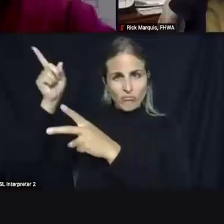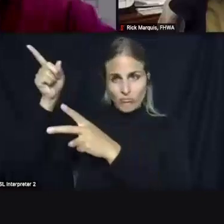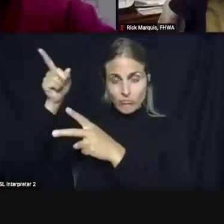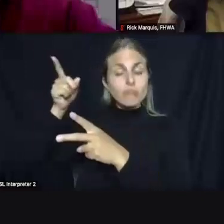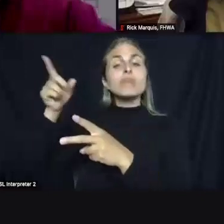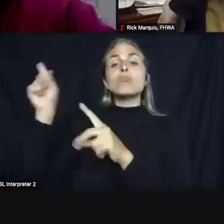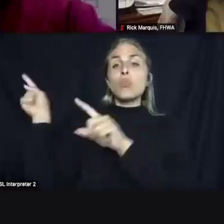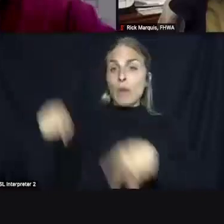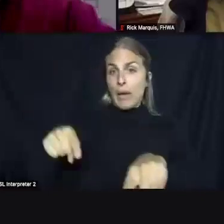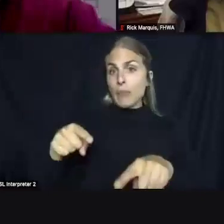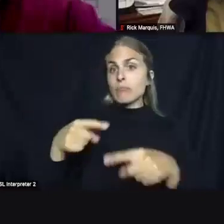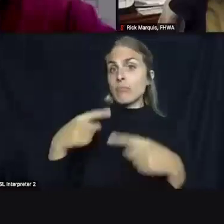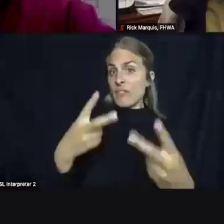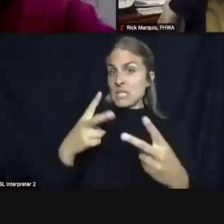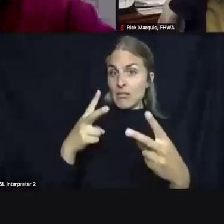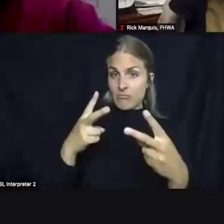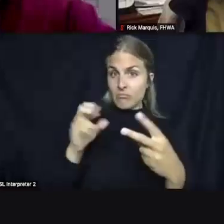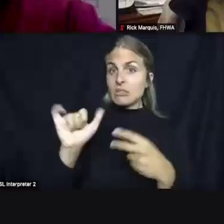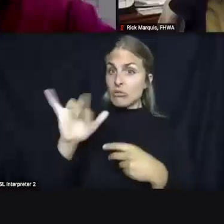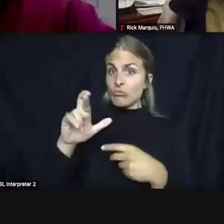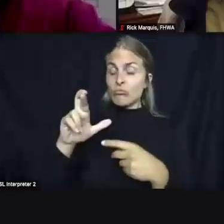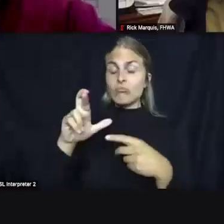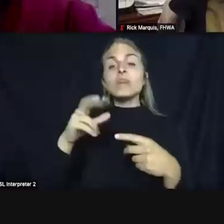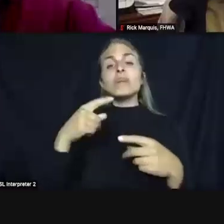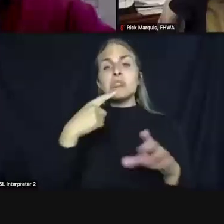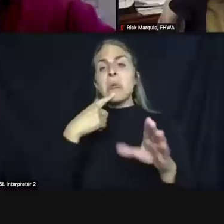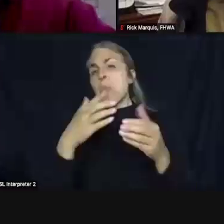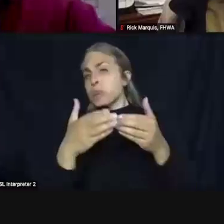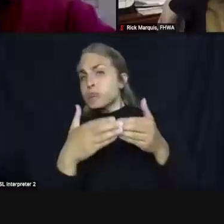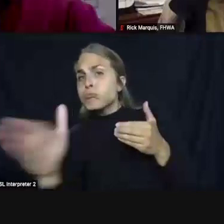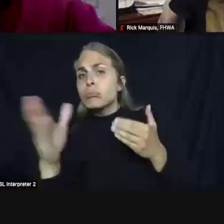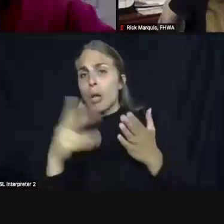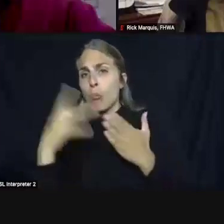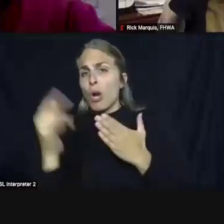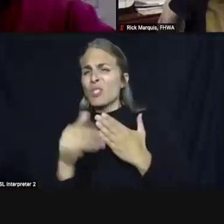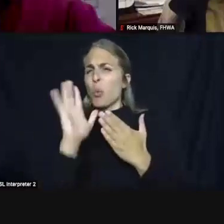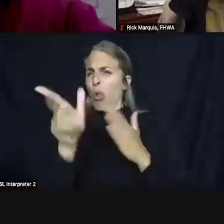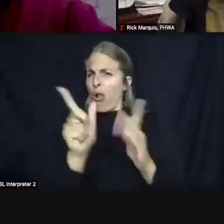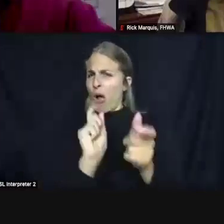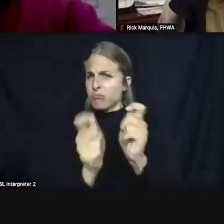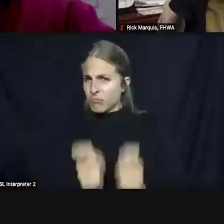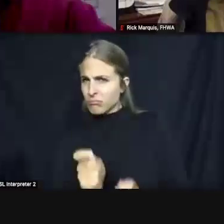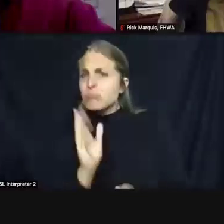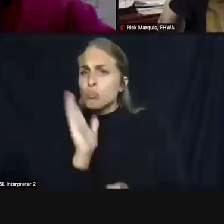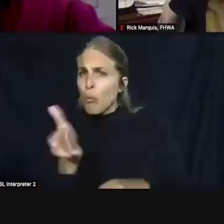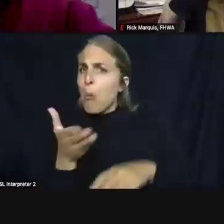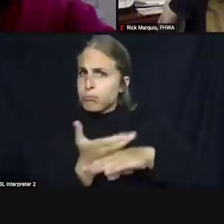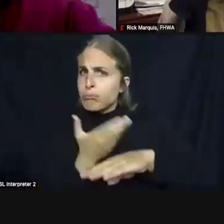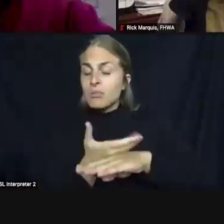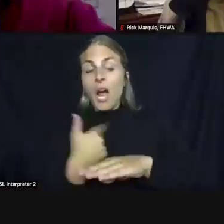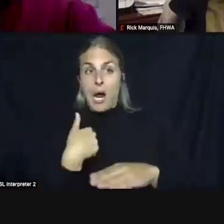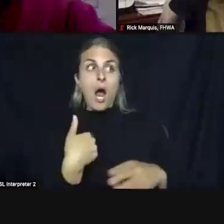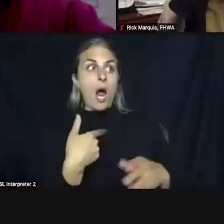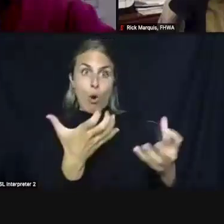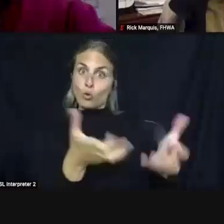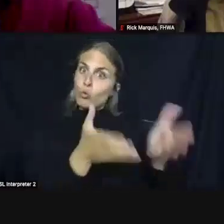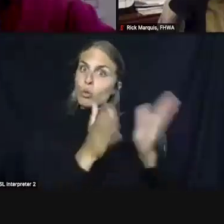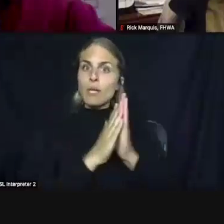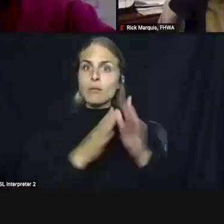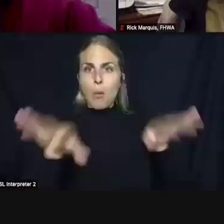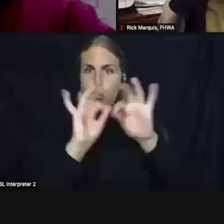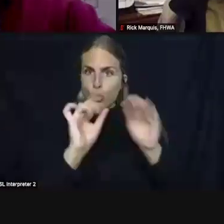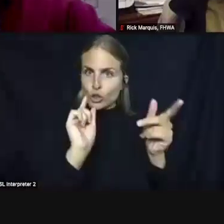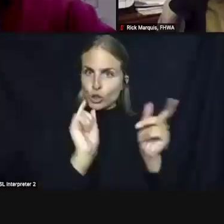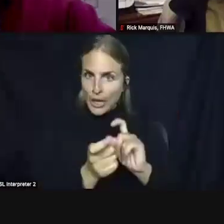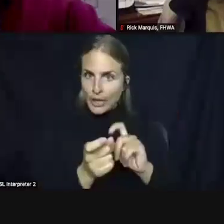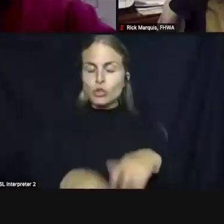secretario Buttigieg. Ellos dijeron que el proyecto iba a realizar cambios. Ahora yo pido